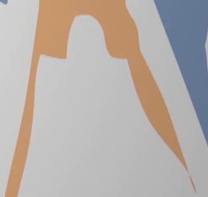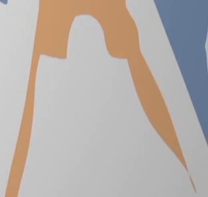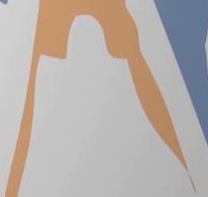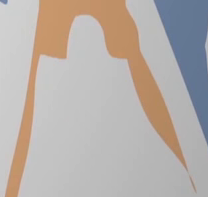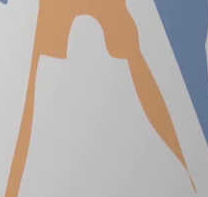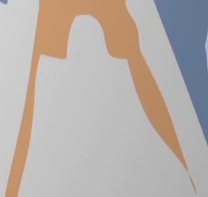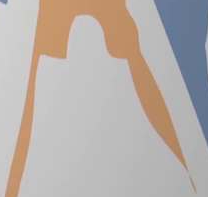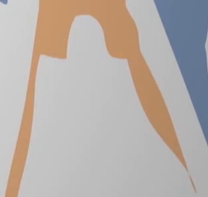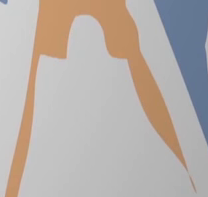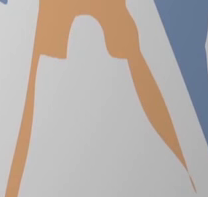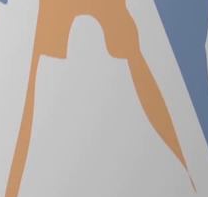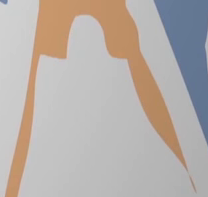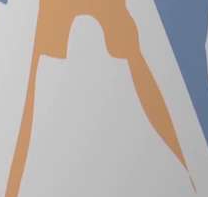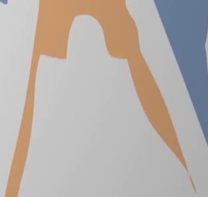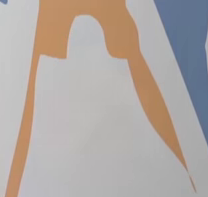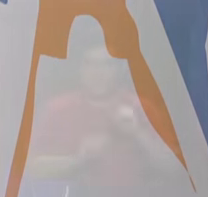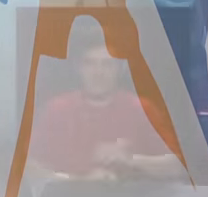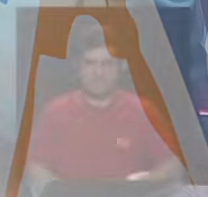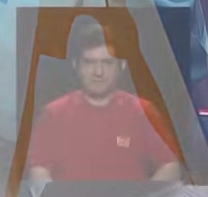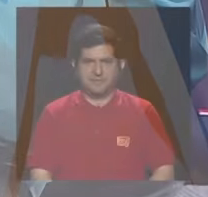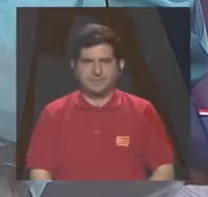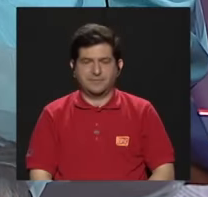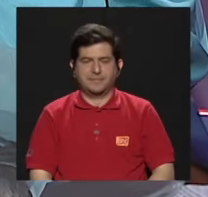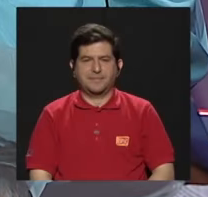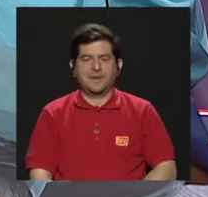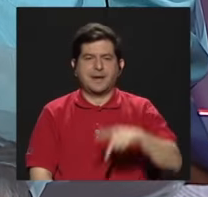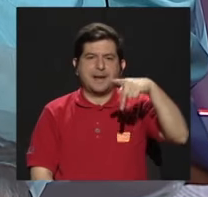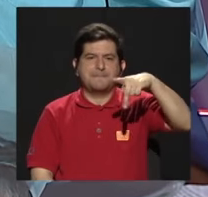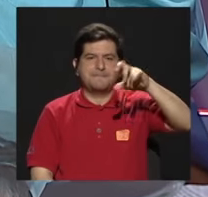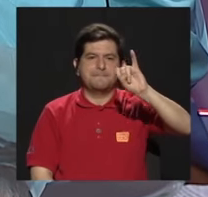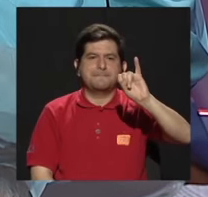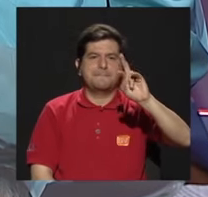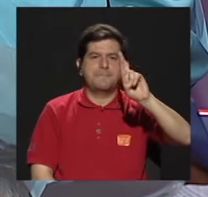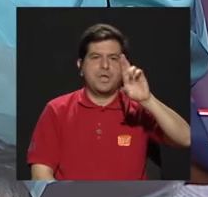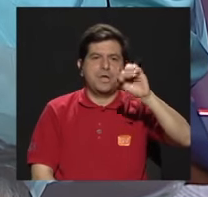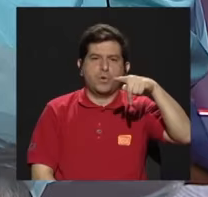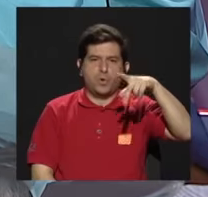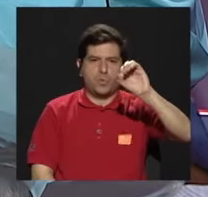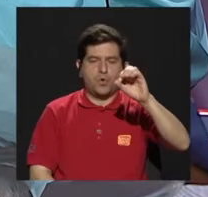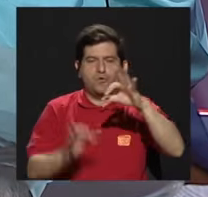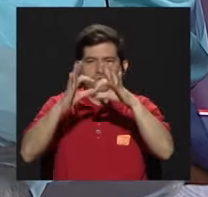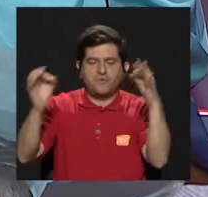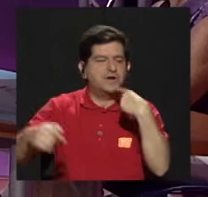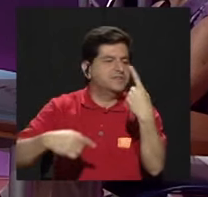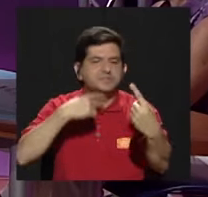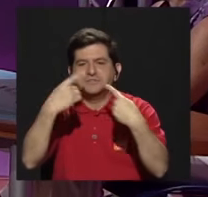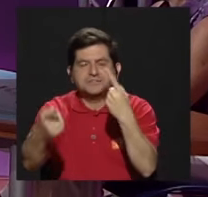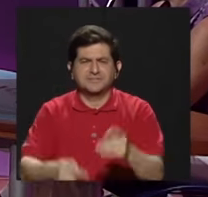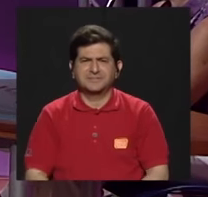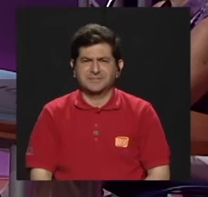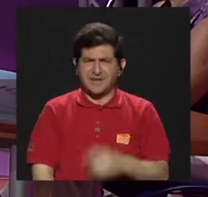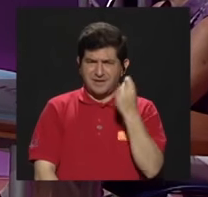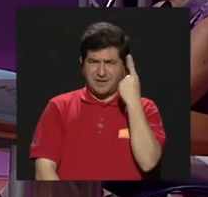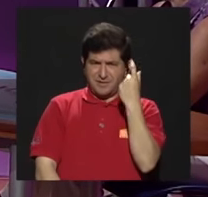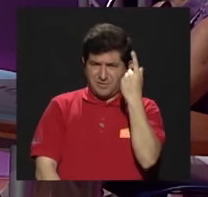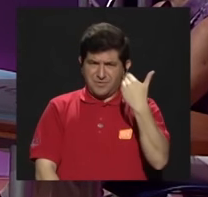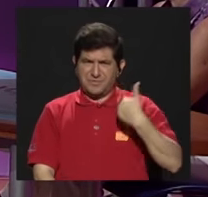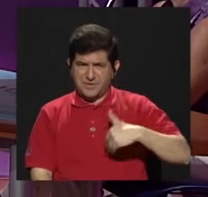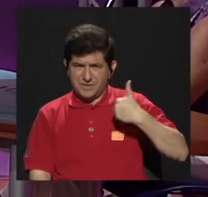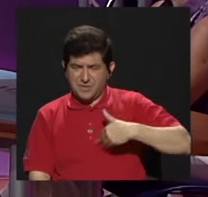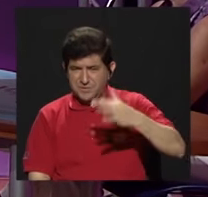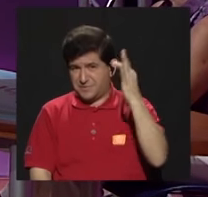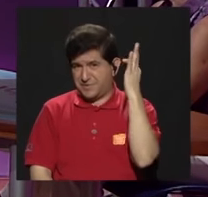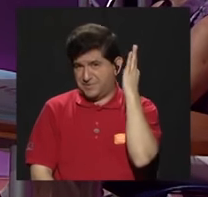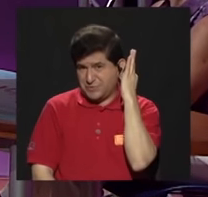Este término de piropo, en realidad lo entienden los hombres y las